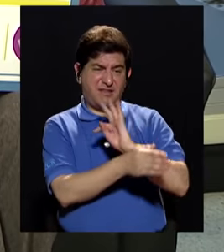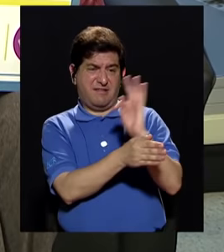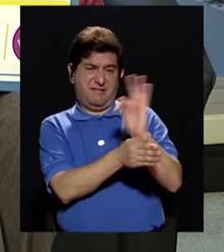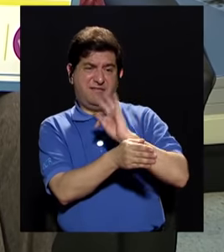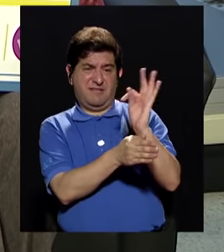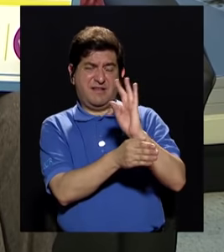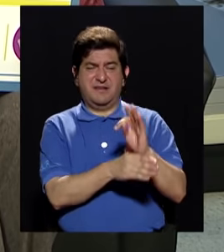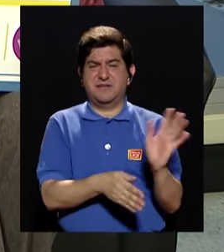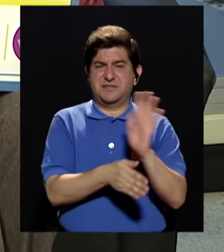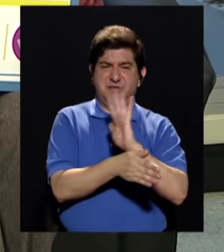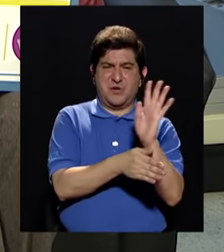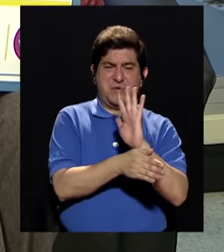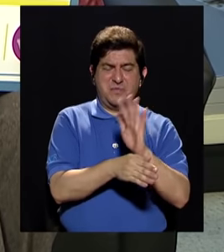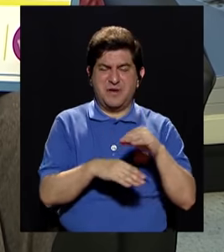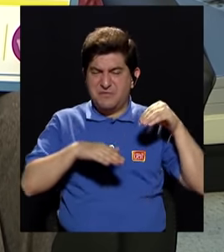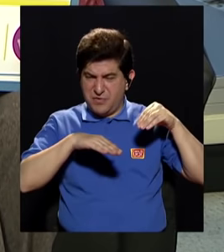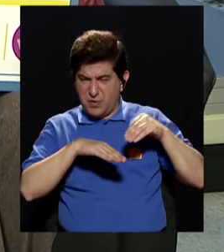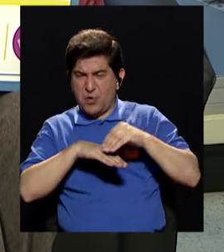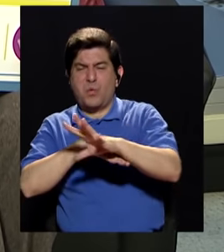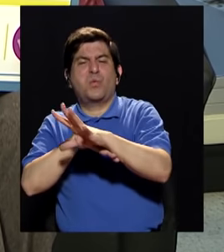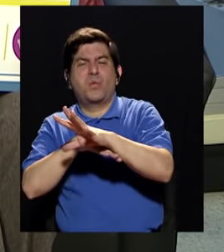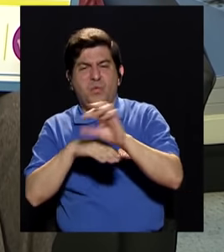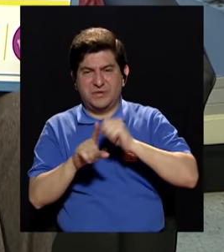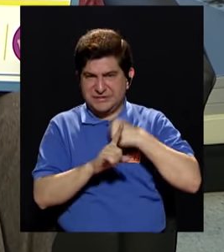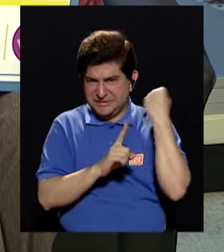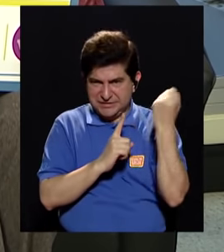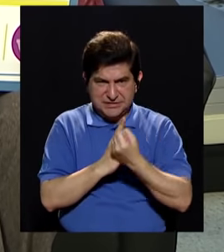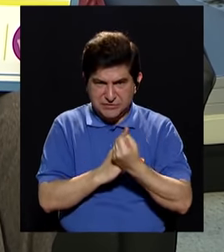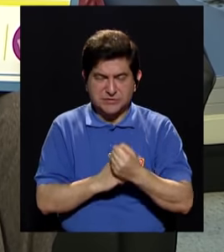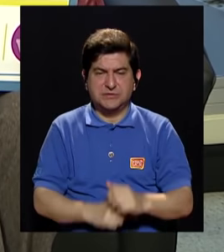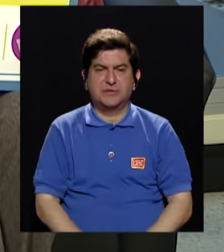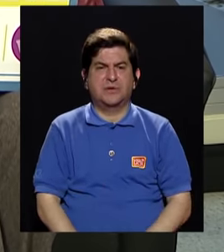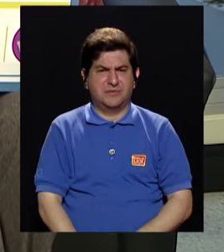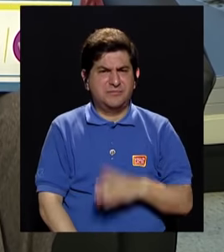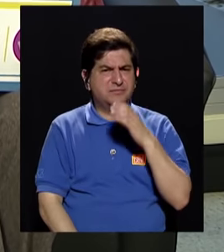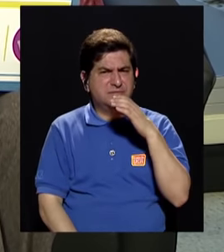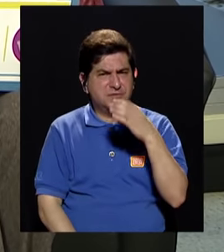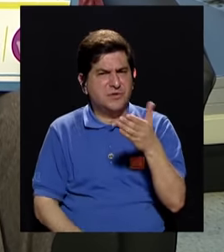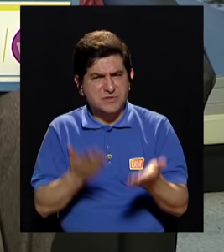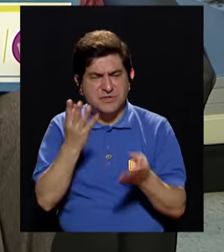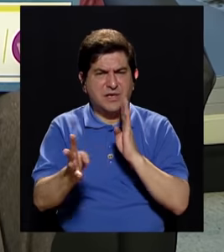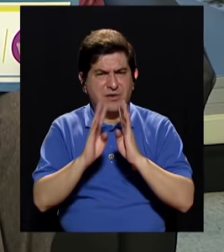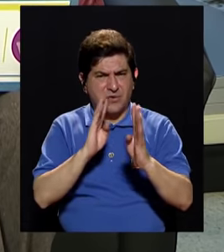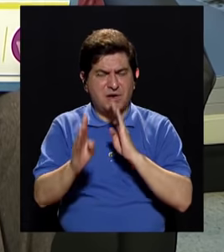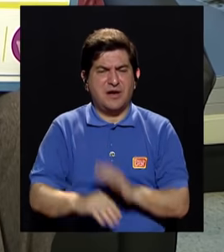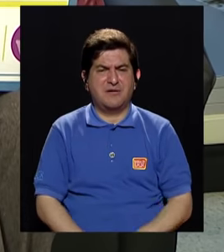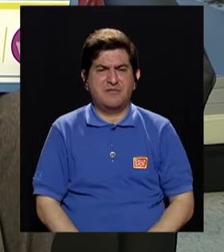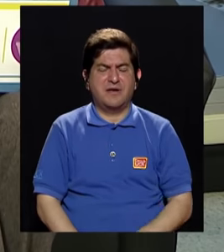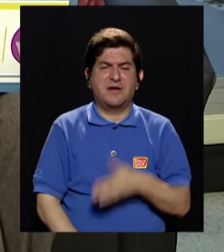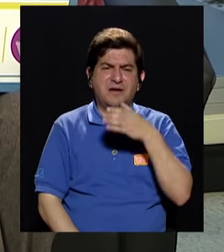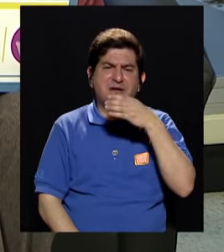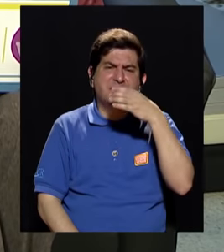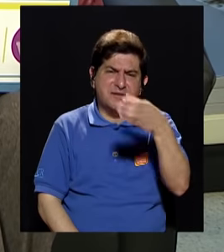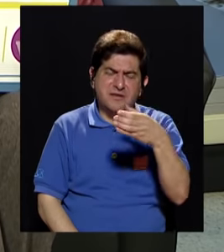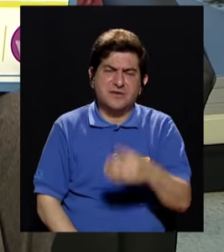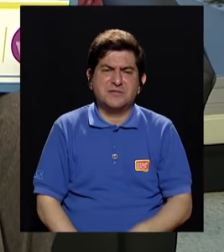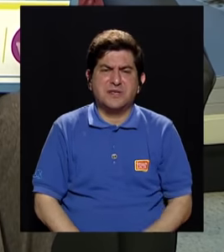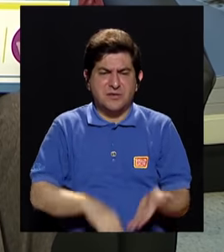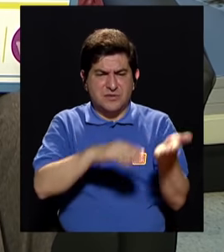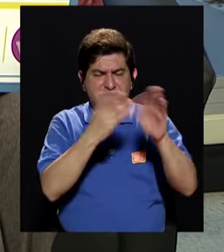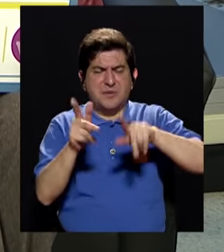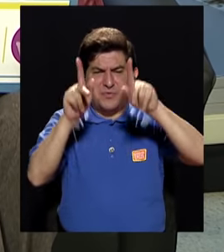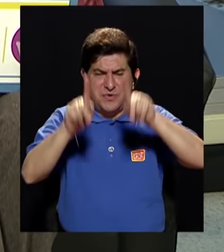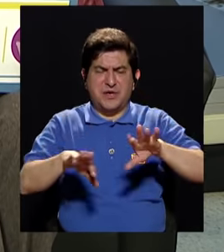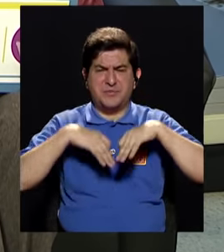televisión las películas han incidido también en esas situaciones y sería recomendable doctora hablar de esos consejos por ejemplo cuando